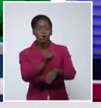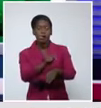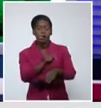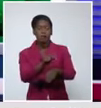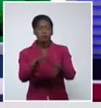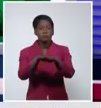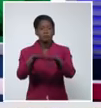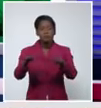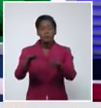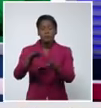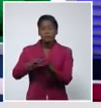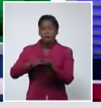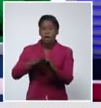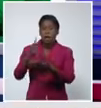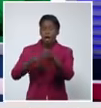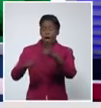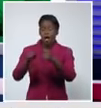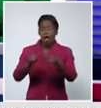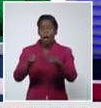cuando usted se pone en contacto